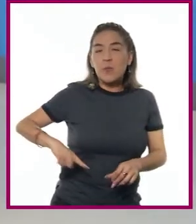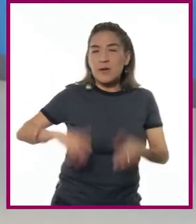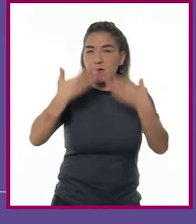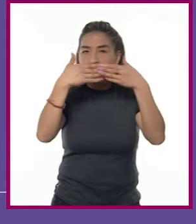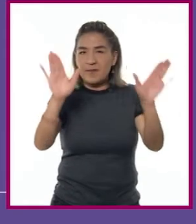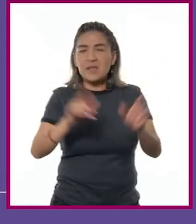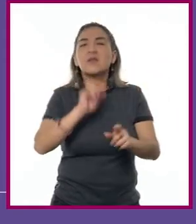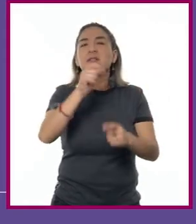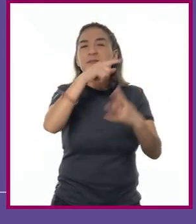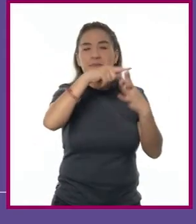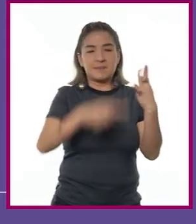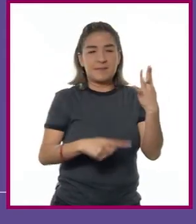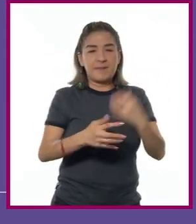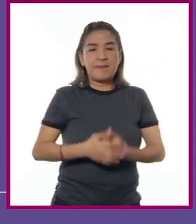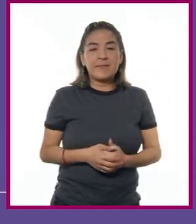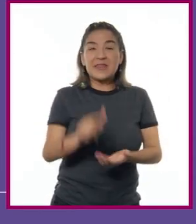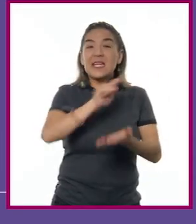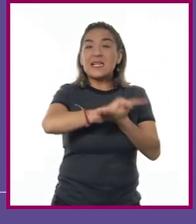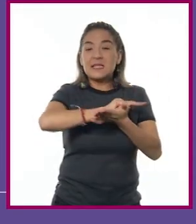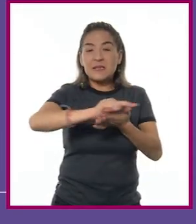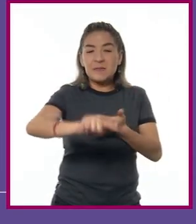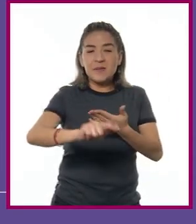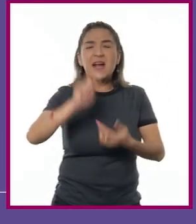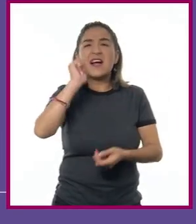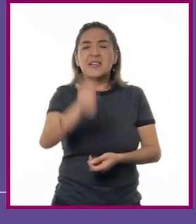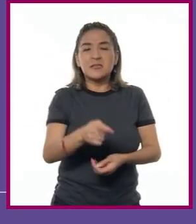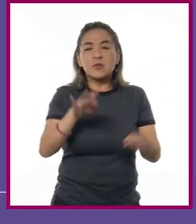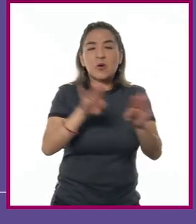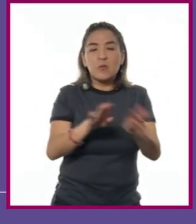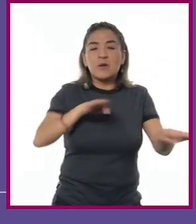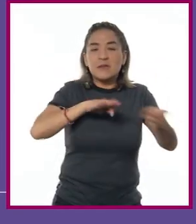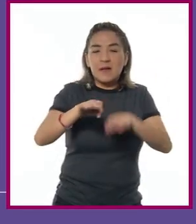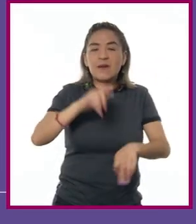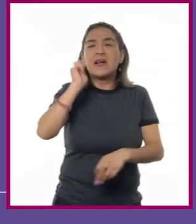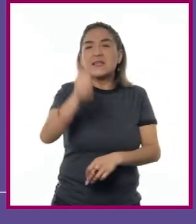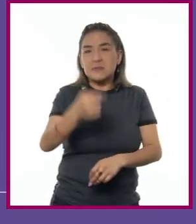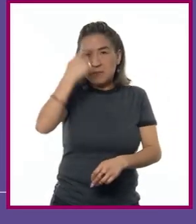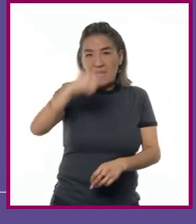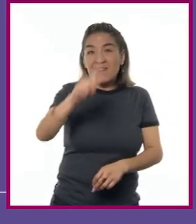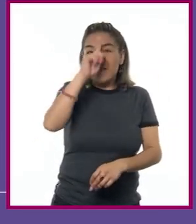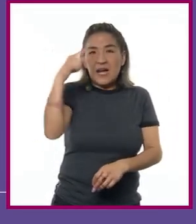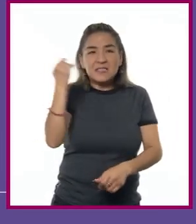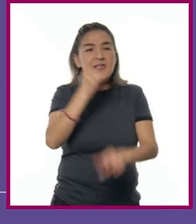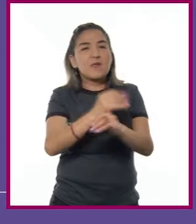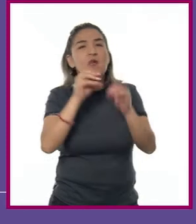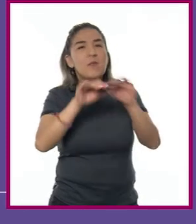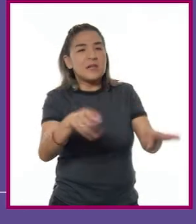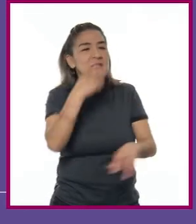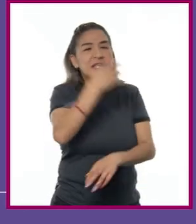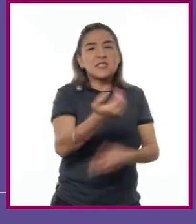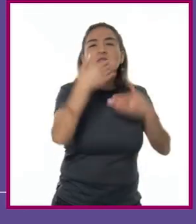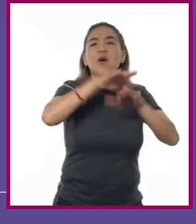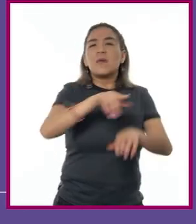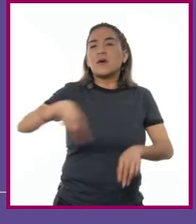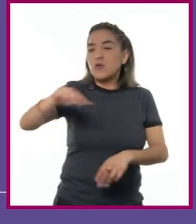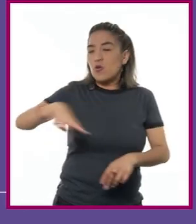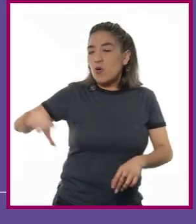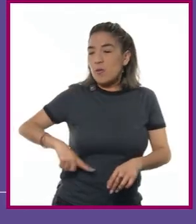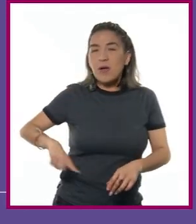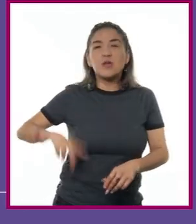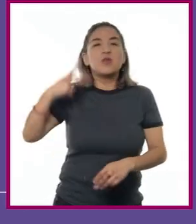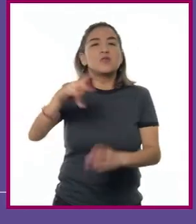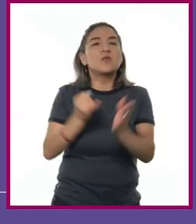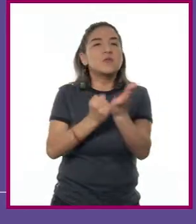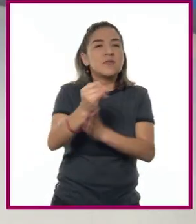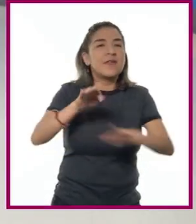son: transparencia. Busca que las personas tengan fácil acceso a la información sobre las decisiones y el